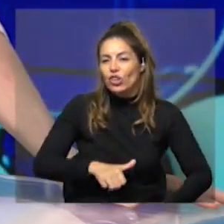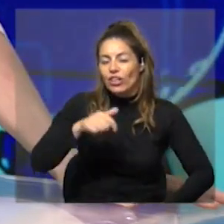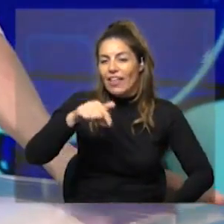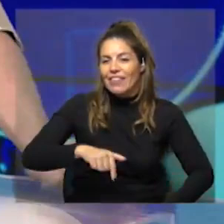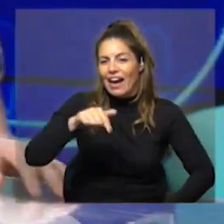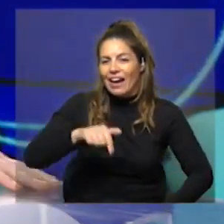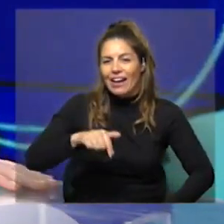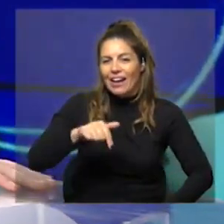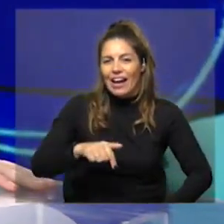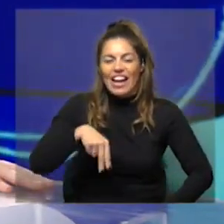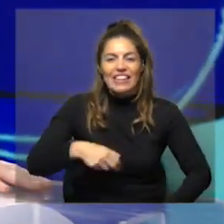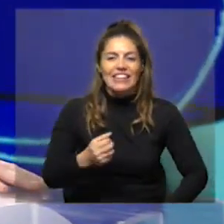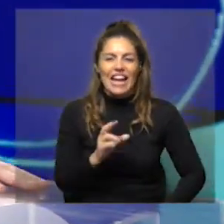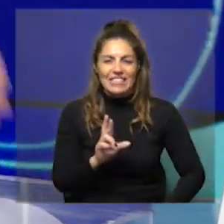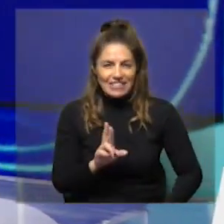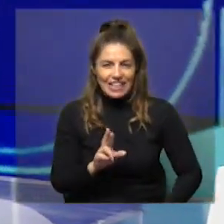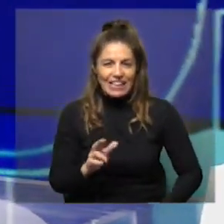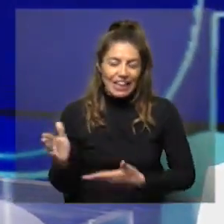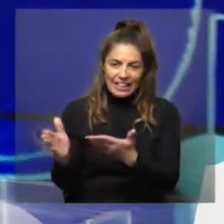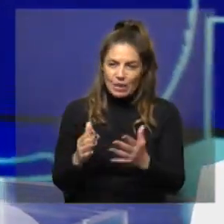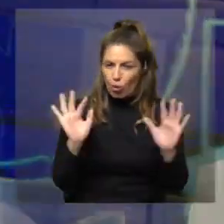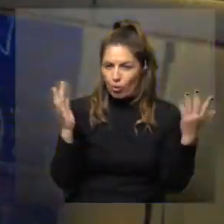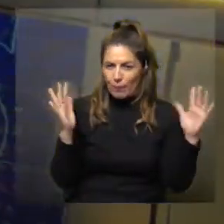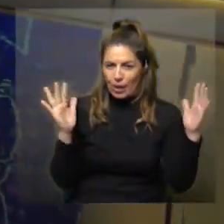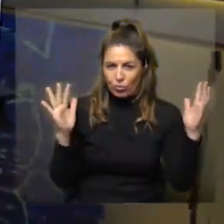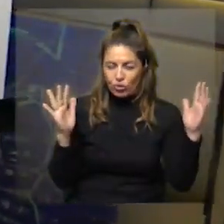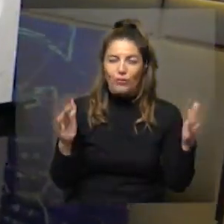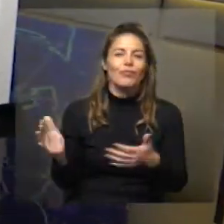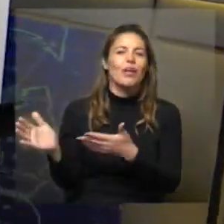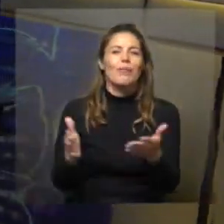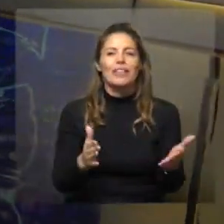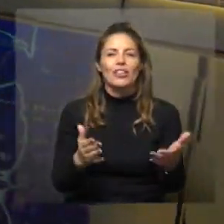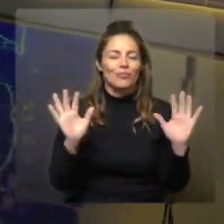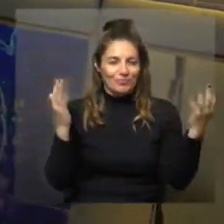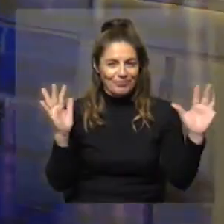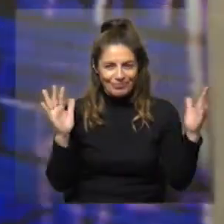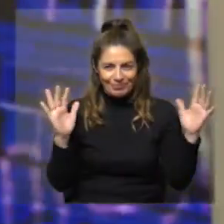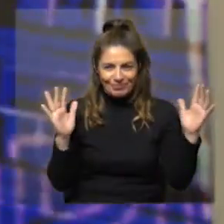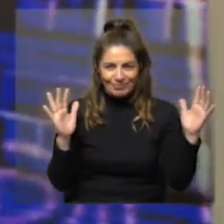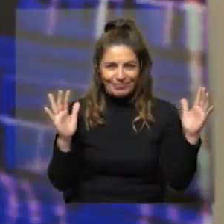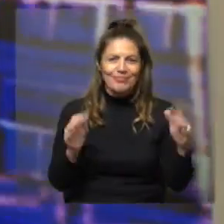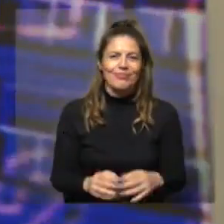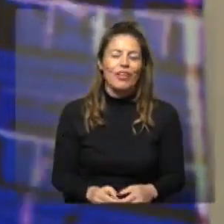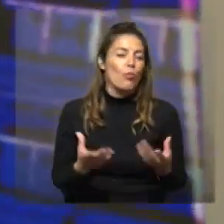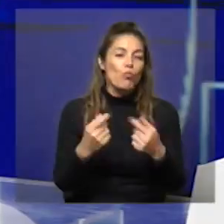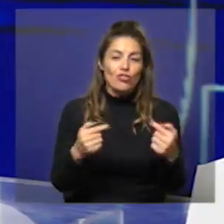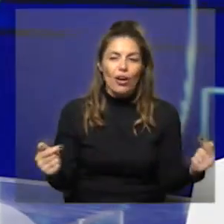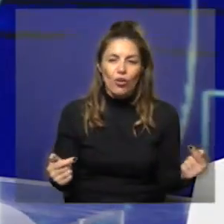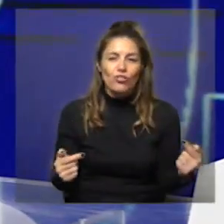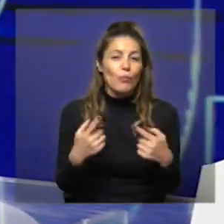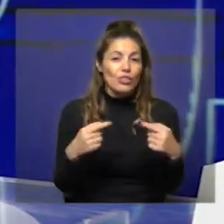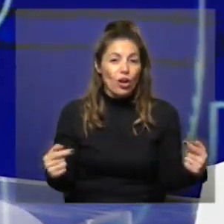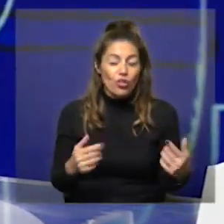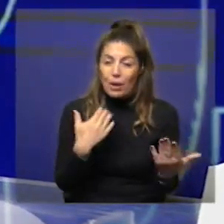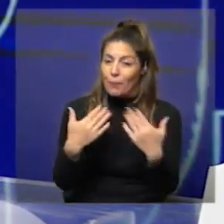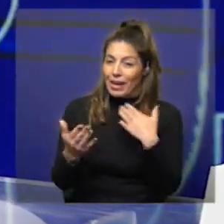Estamos hablando de Jorge Nasser, a quien recibimos con un fuerte aplauso. Bienvenido, Jorge. Muchas gracias. Y tenemos un montón de cosas, tenemos un montón de cosas